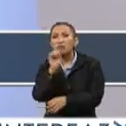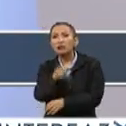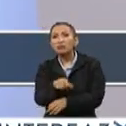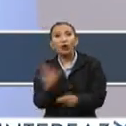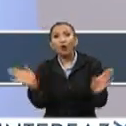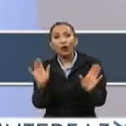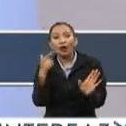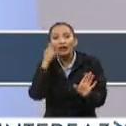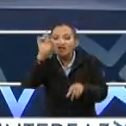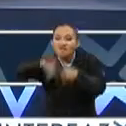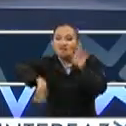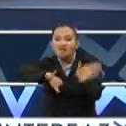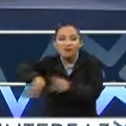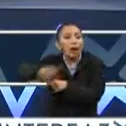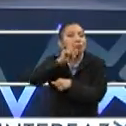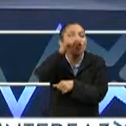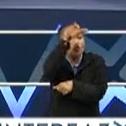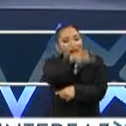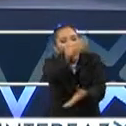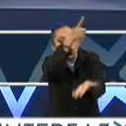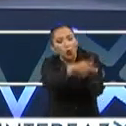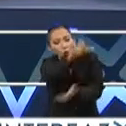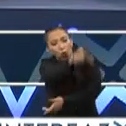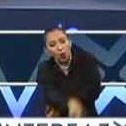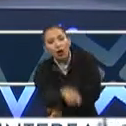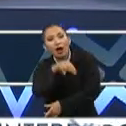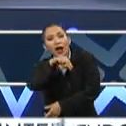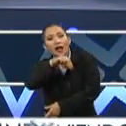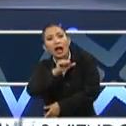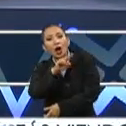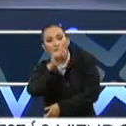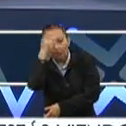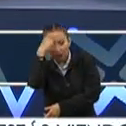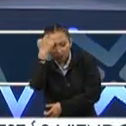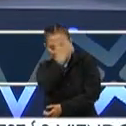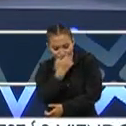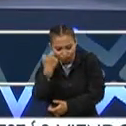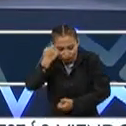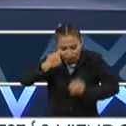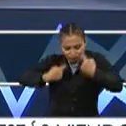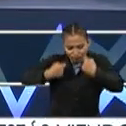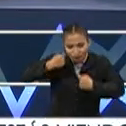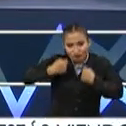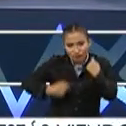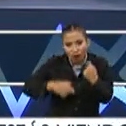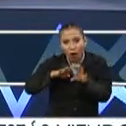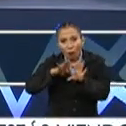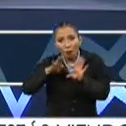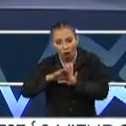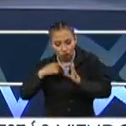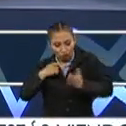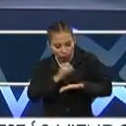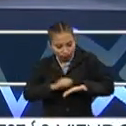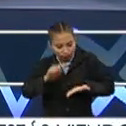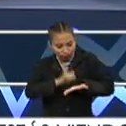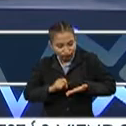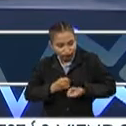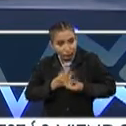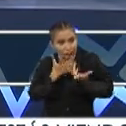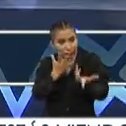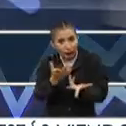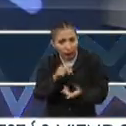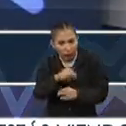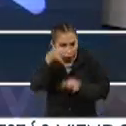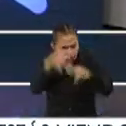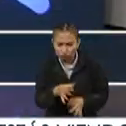esta recuperación de la figura de Nahui, en tanto Nahui explorándose a sí misma, tanto como literata, que en realidad pues no